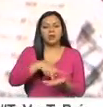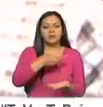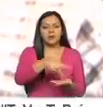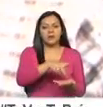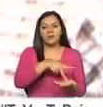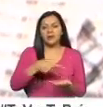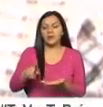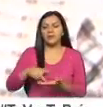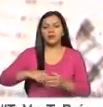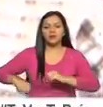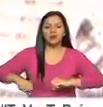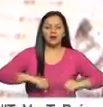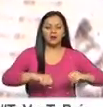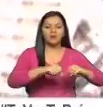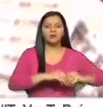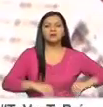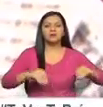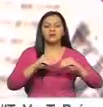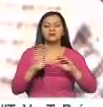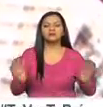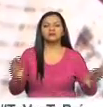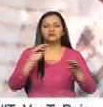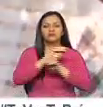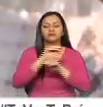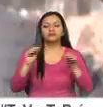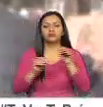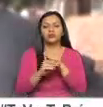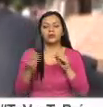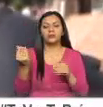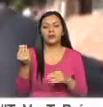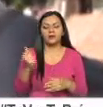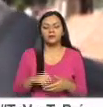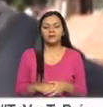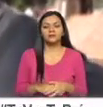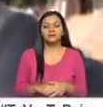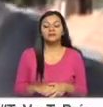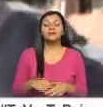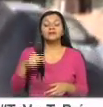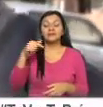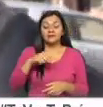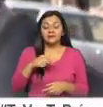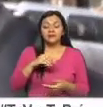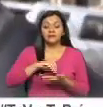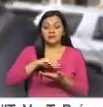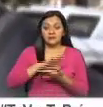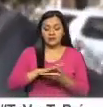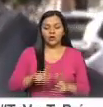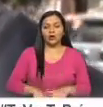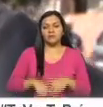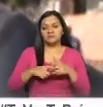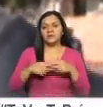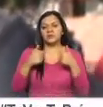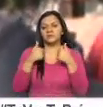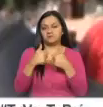trámite, facilitar el movimiento de efectivo, ¿no? Desde que lo vi me parece muy efectivo, dado que